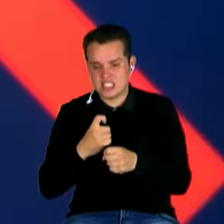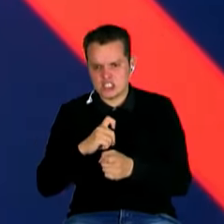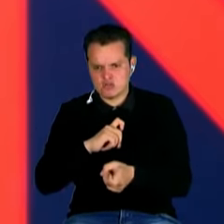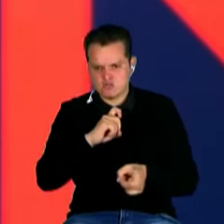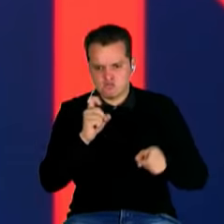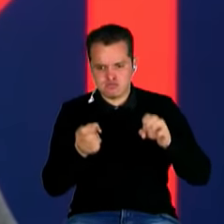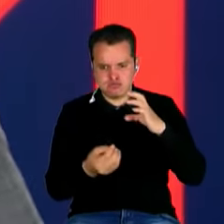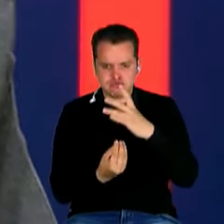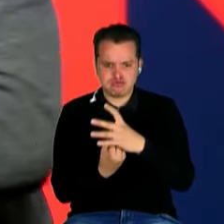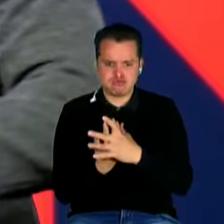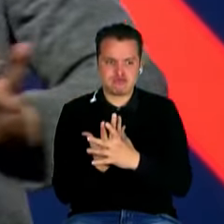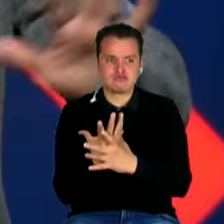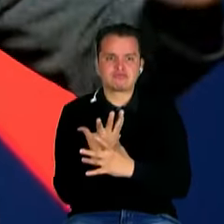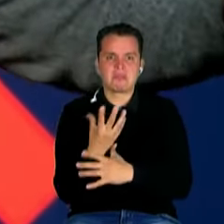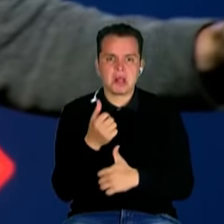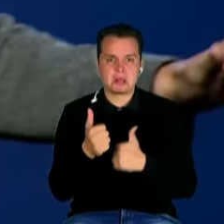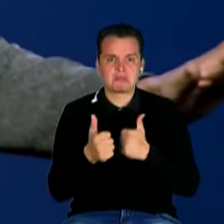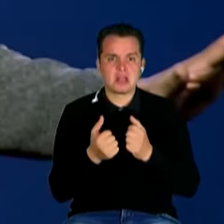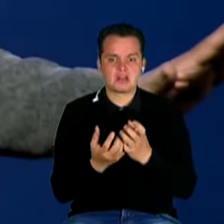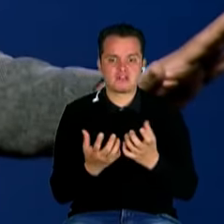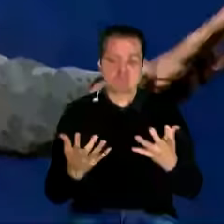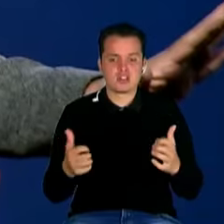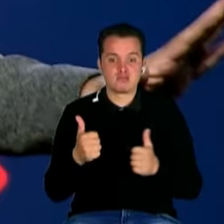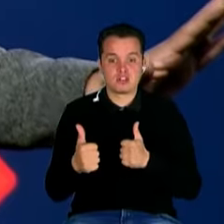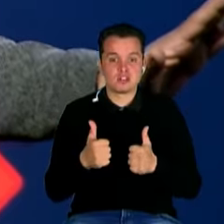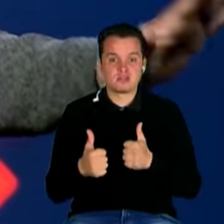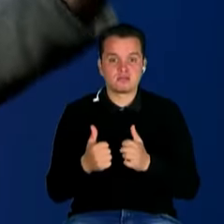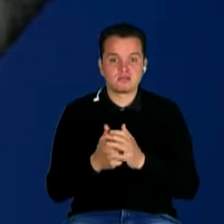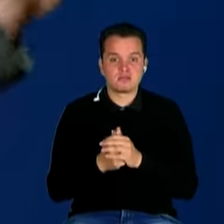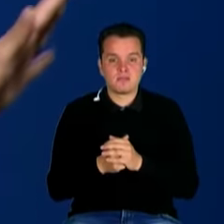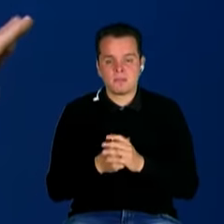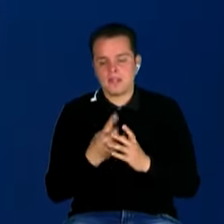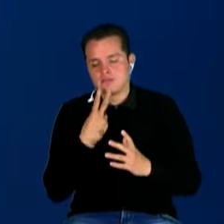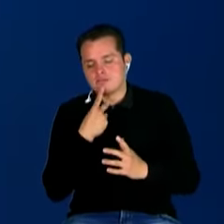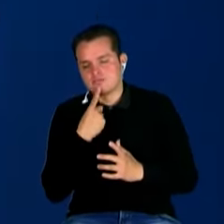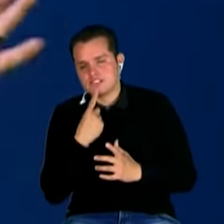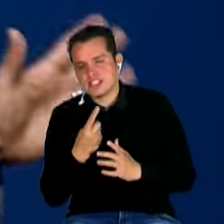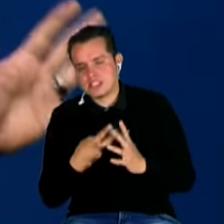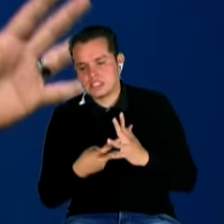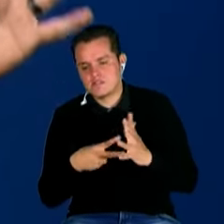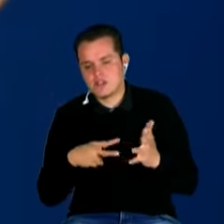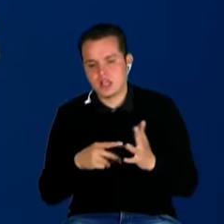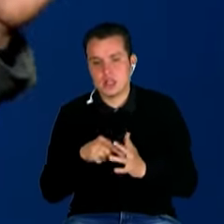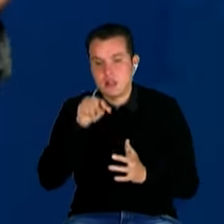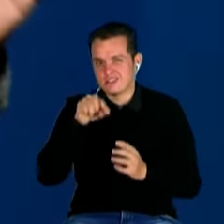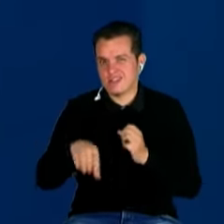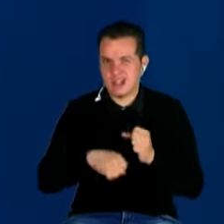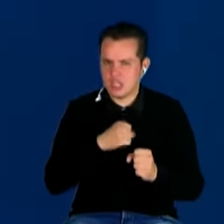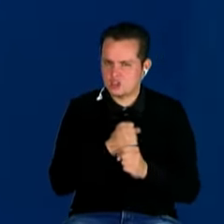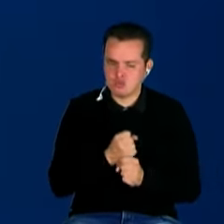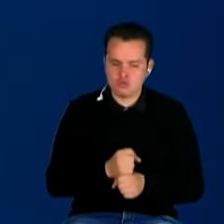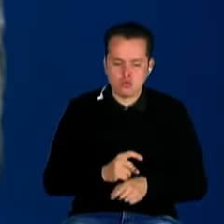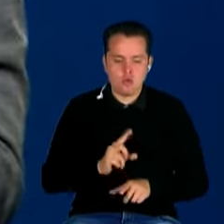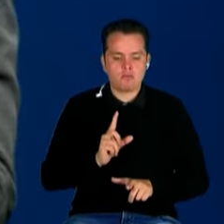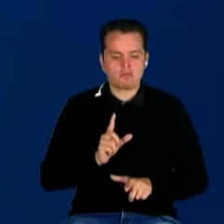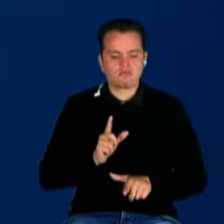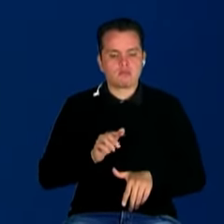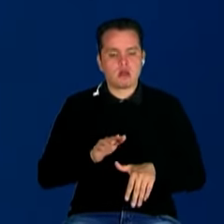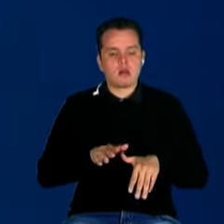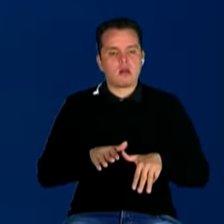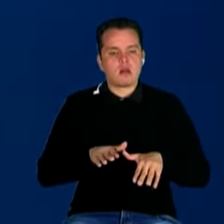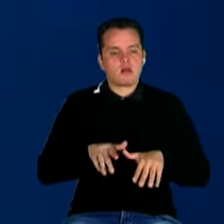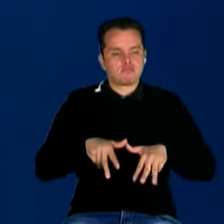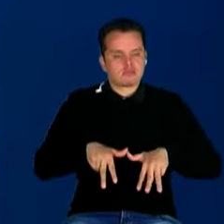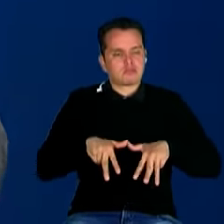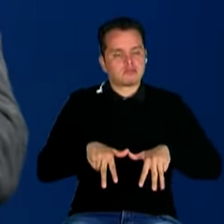sacar provechos de ellos en cosas buenas. Es decir, tú este año caminarás con la bendición de Dios